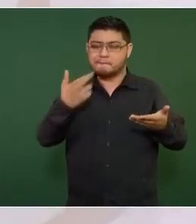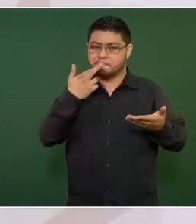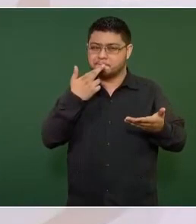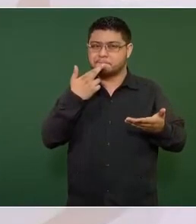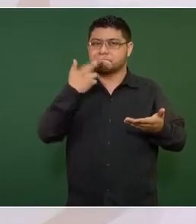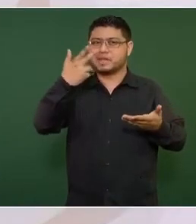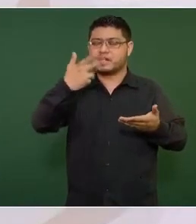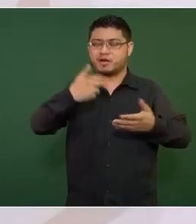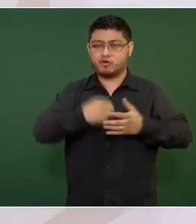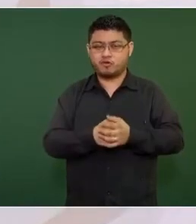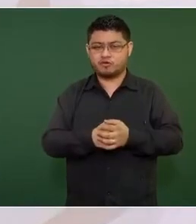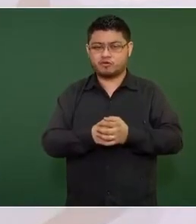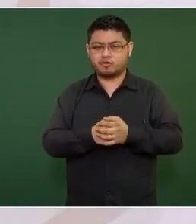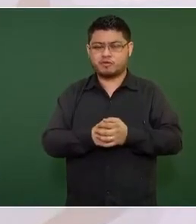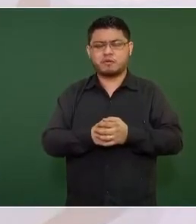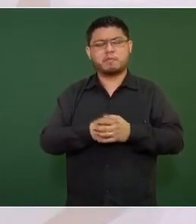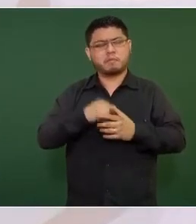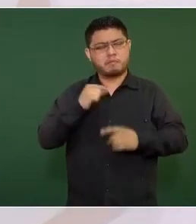de manera